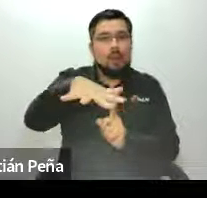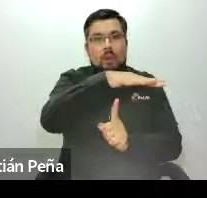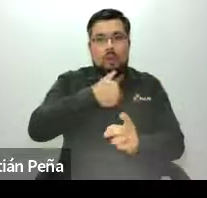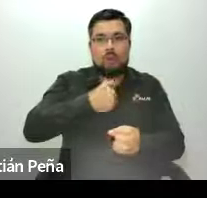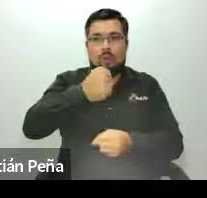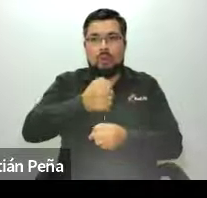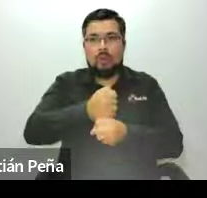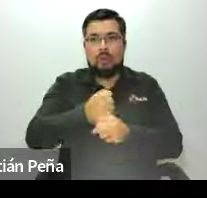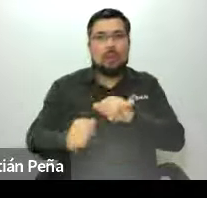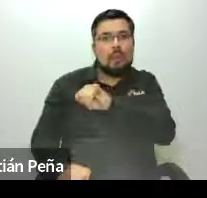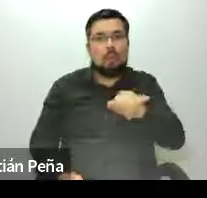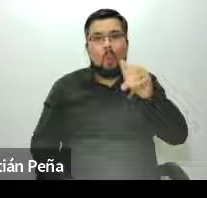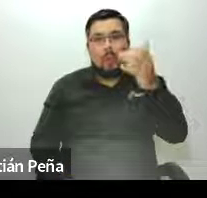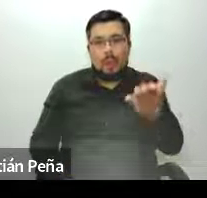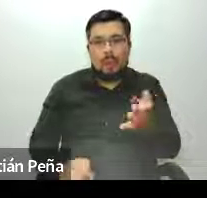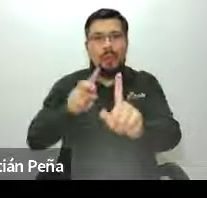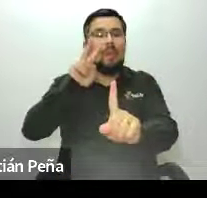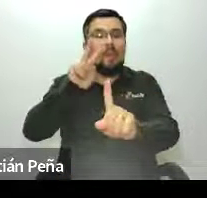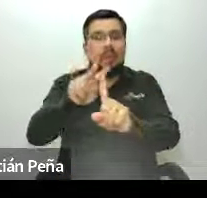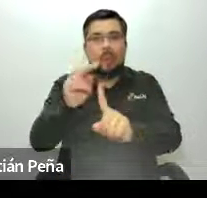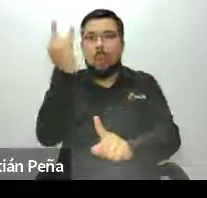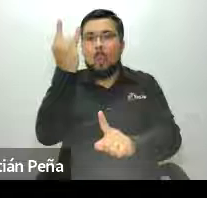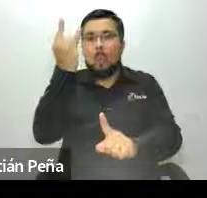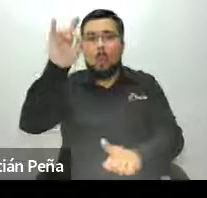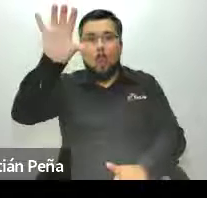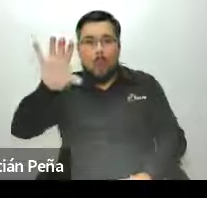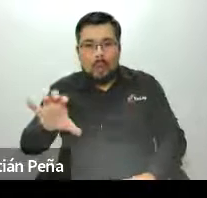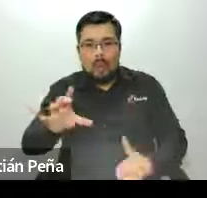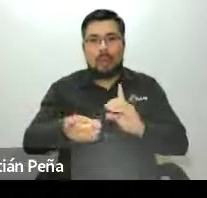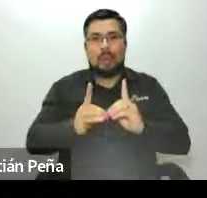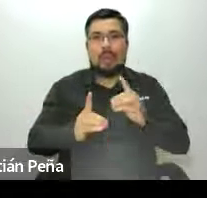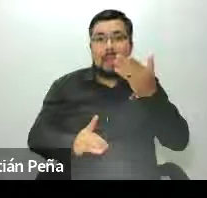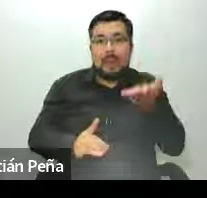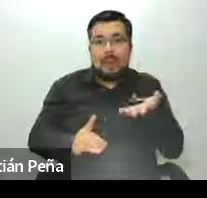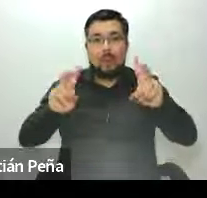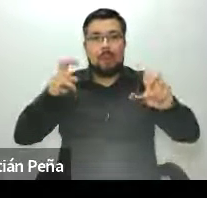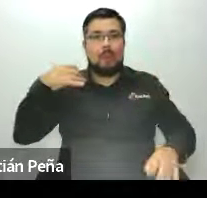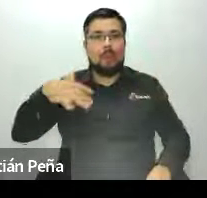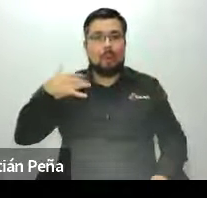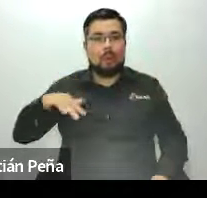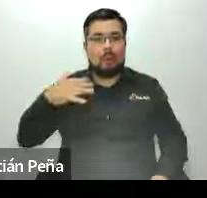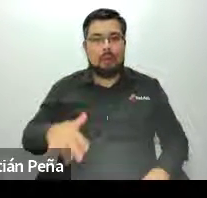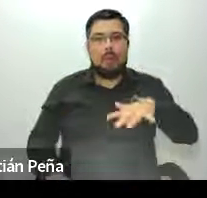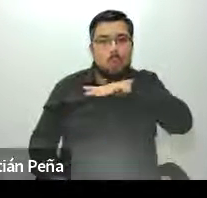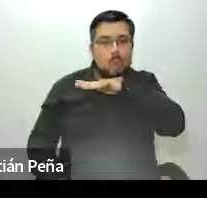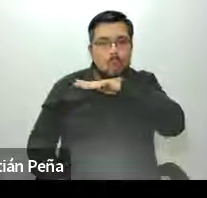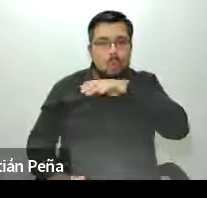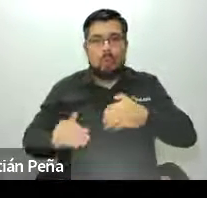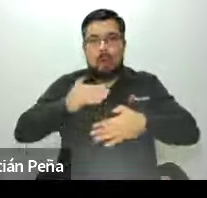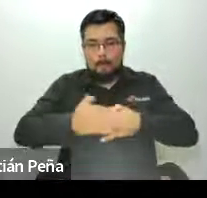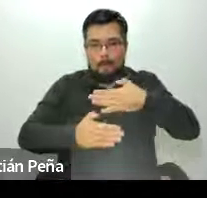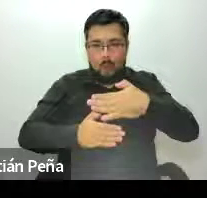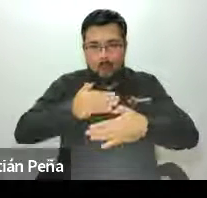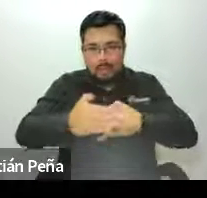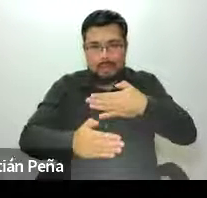Y luego esta visión más de unidades didácticas. Y acá hay una cuestión que es clave en el uso de las progresiones. Clave, clave, clave en el uso de